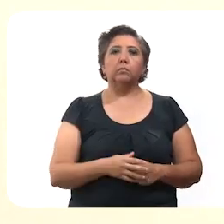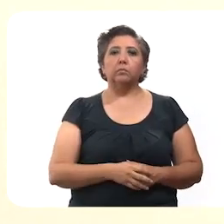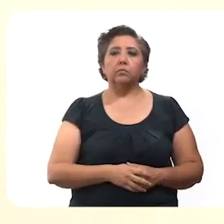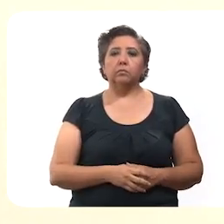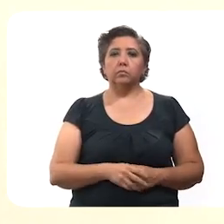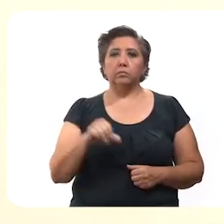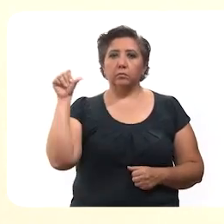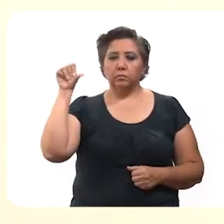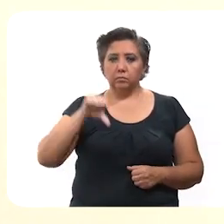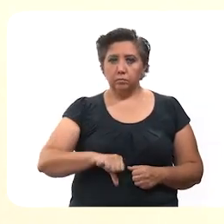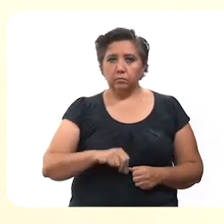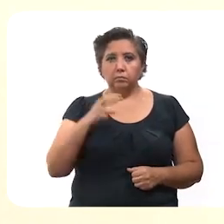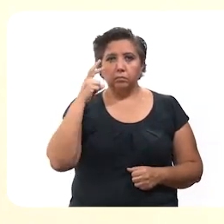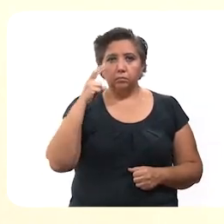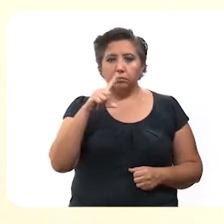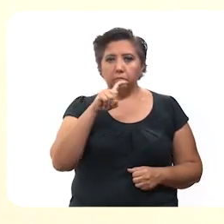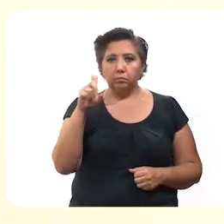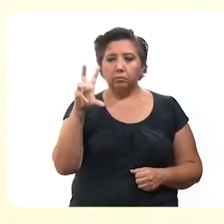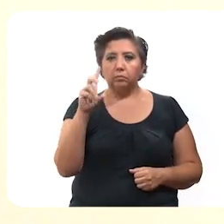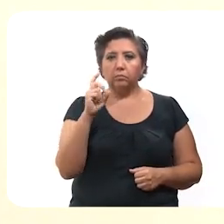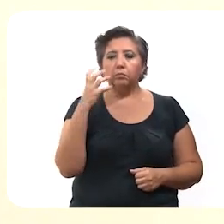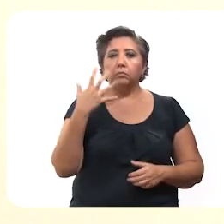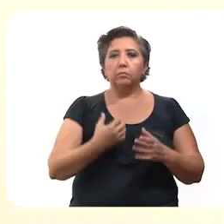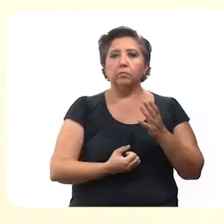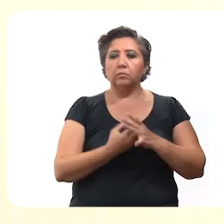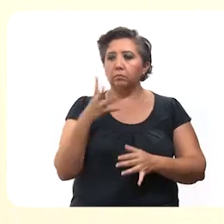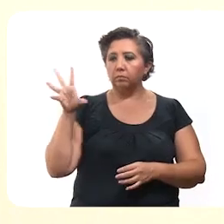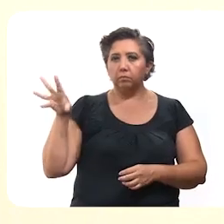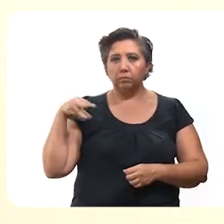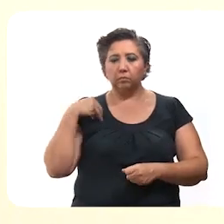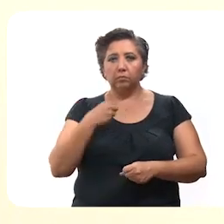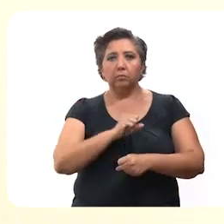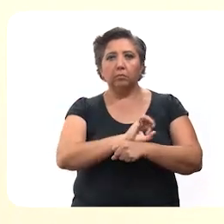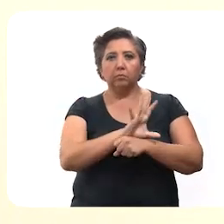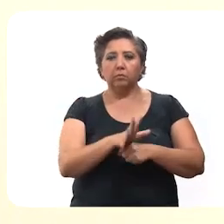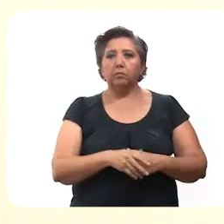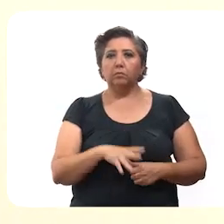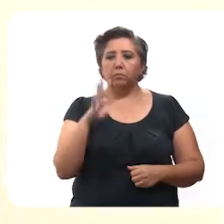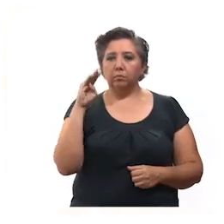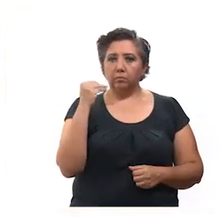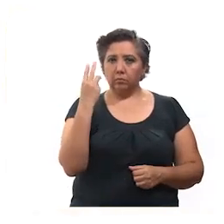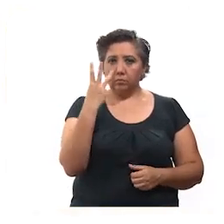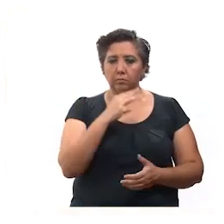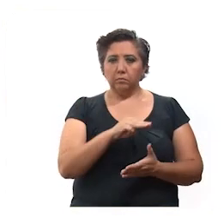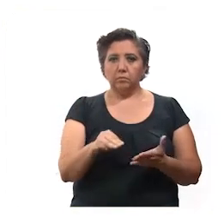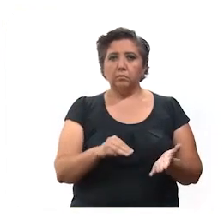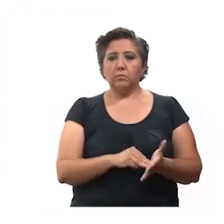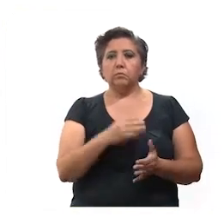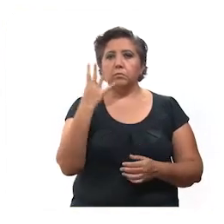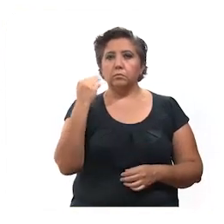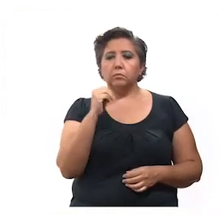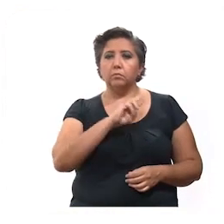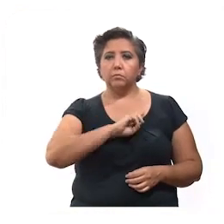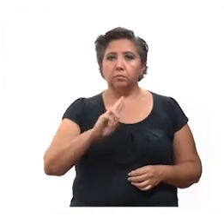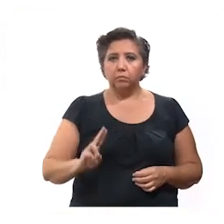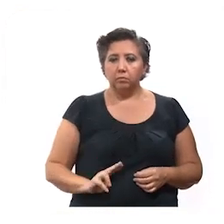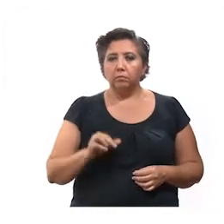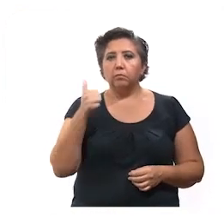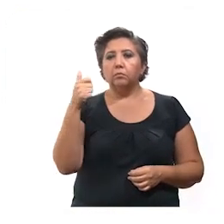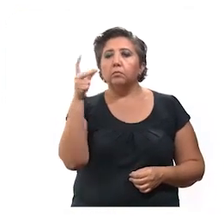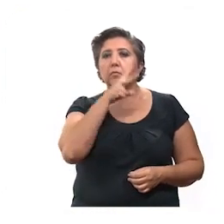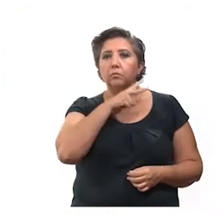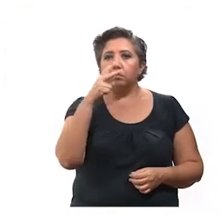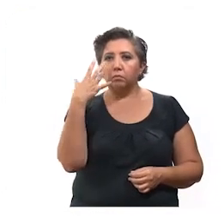75.172. Hoy se detectaron 135 nuevos contagios de coronavirus, 93 en Mérida, 9 en Humán, 6